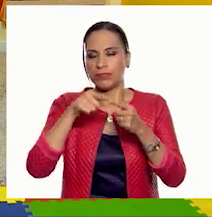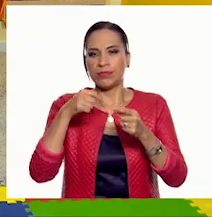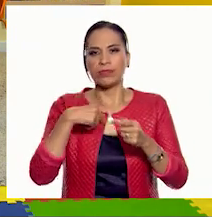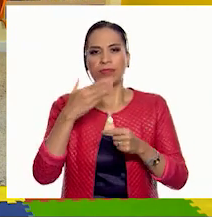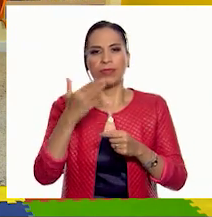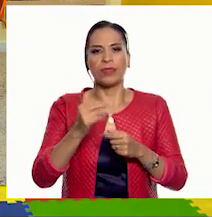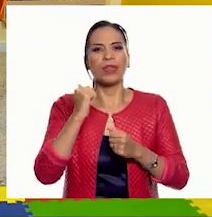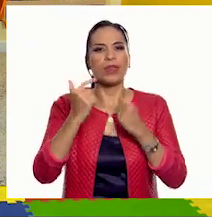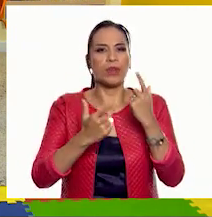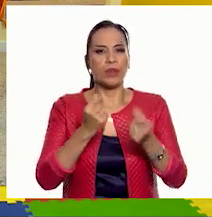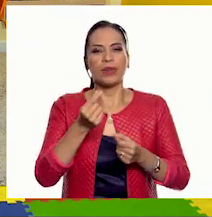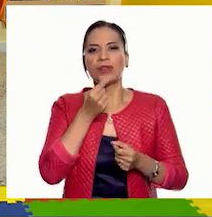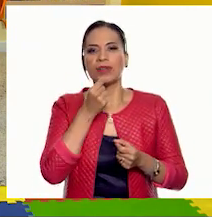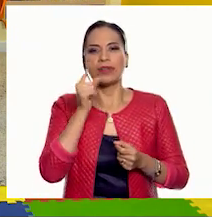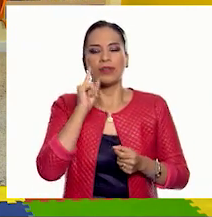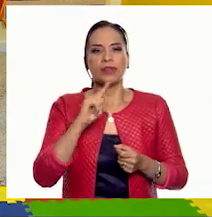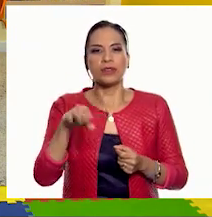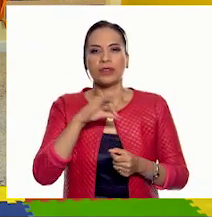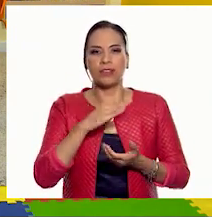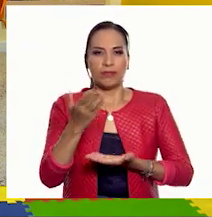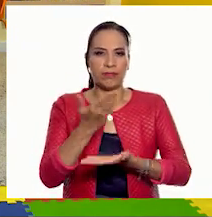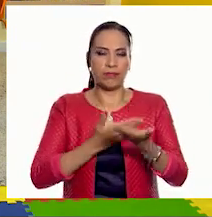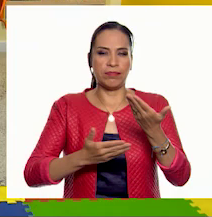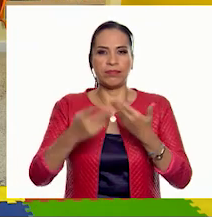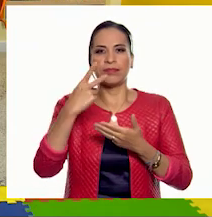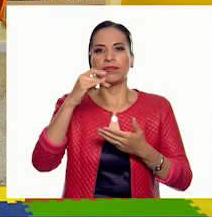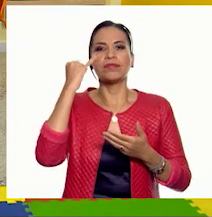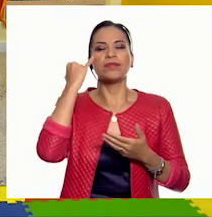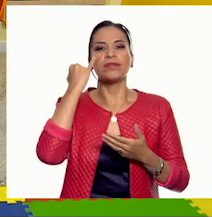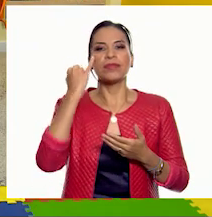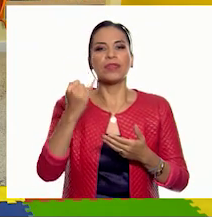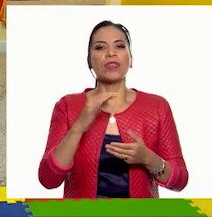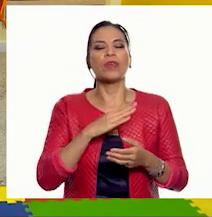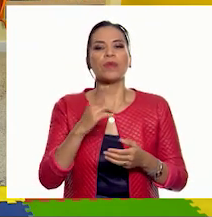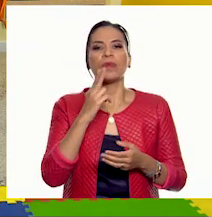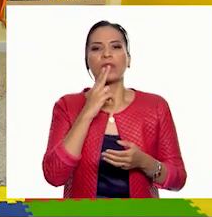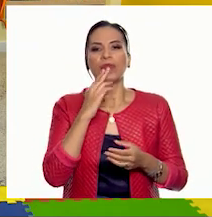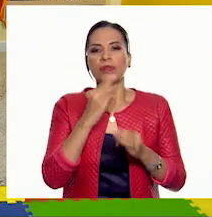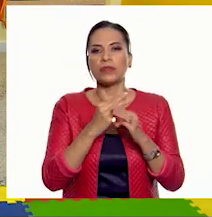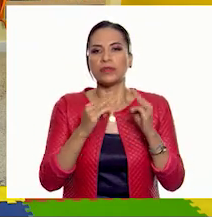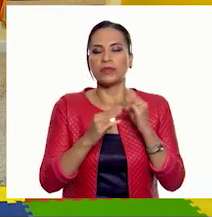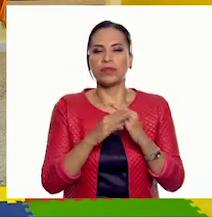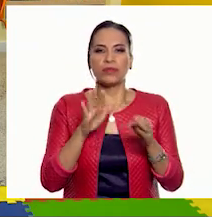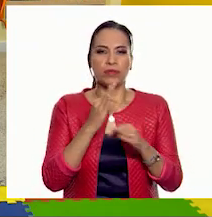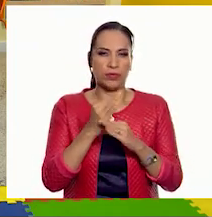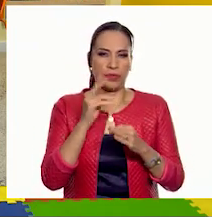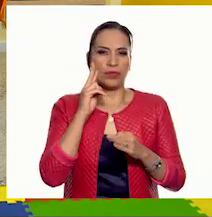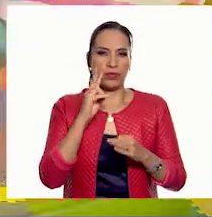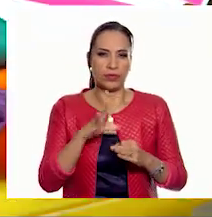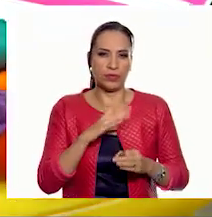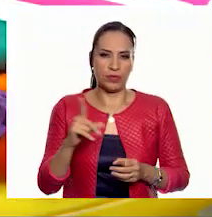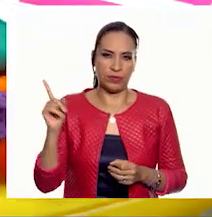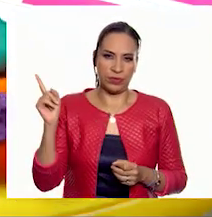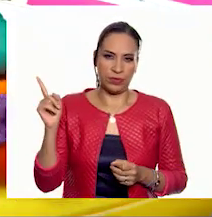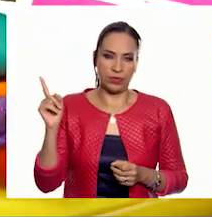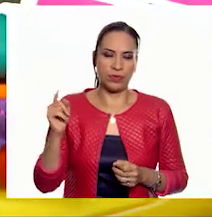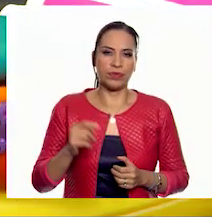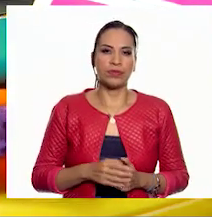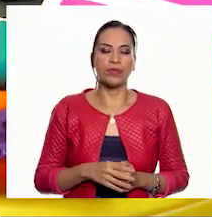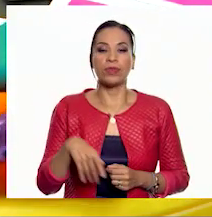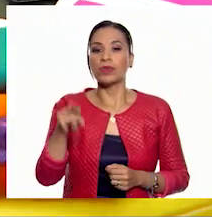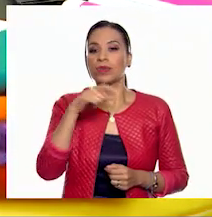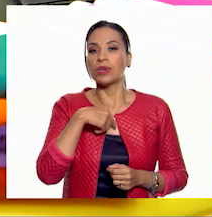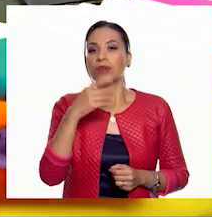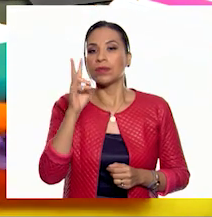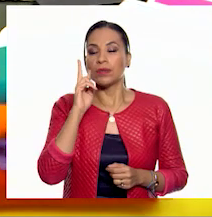pedí a algunas niñas y niños que nos compartieran sus ideas con el uso de materiales como los que ves aquí. Así